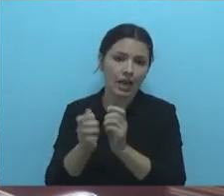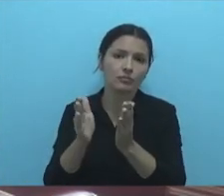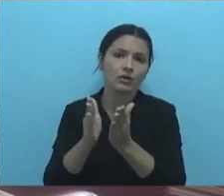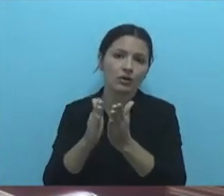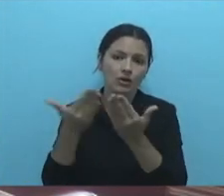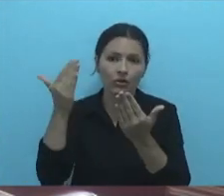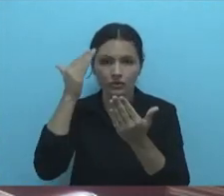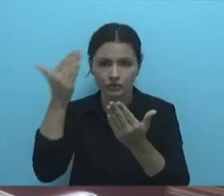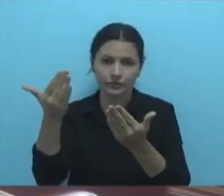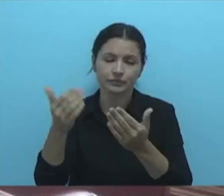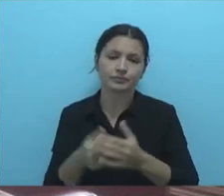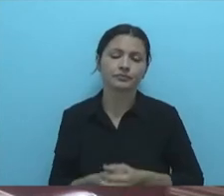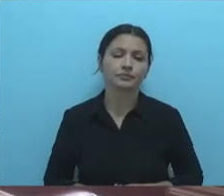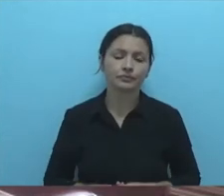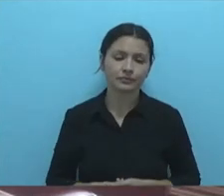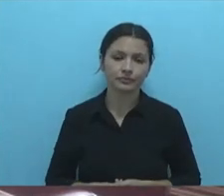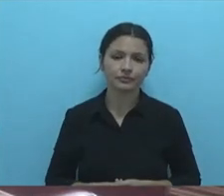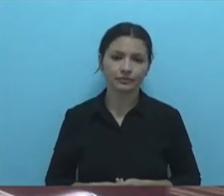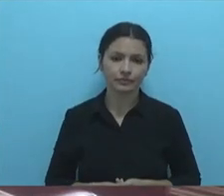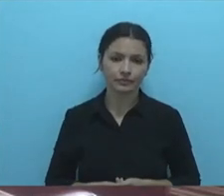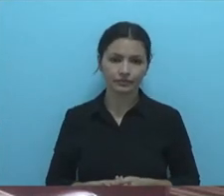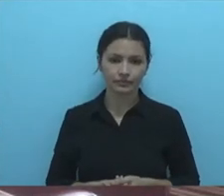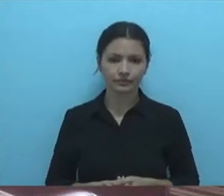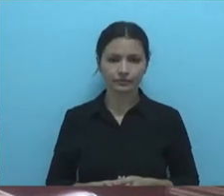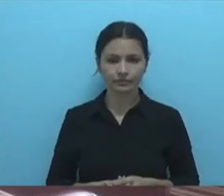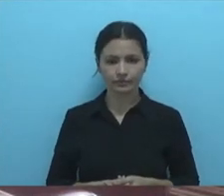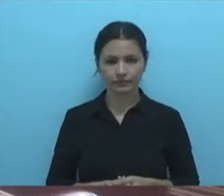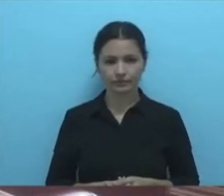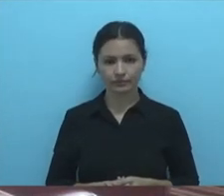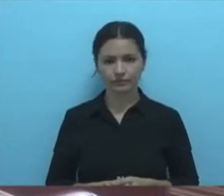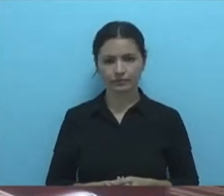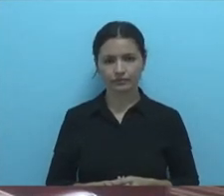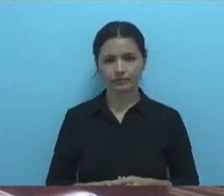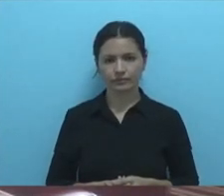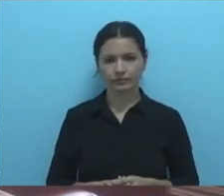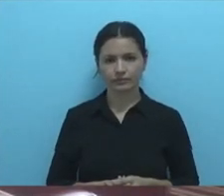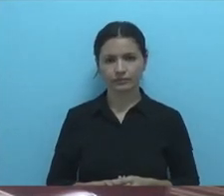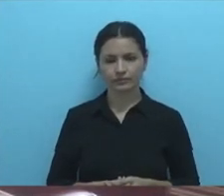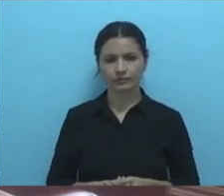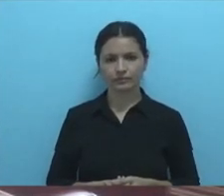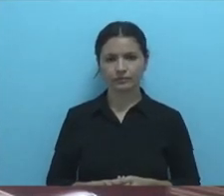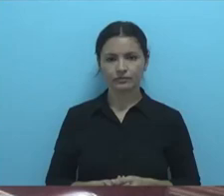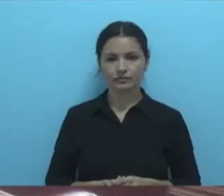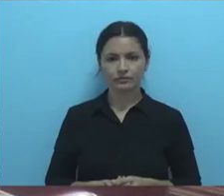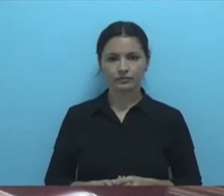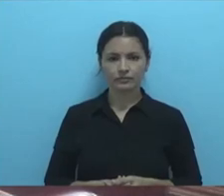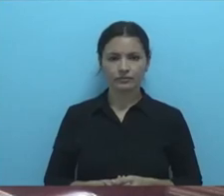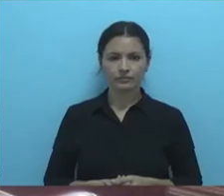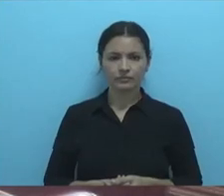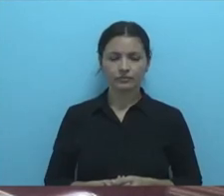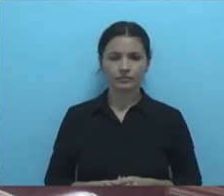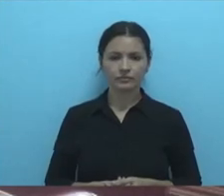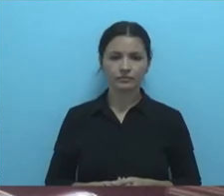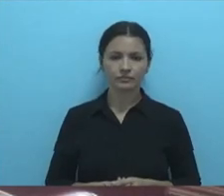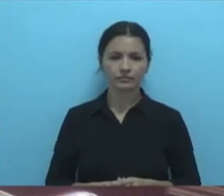participación de 18 los jóvenes en derechos activos políticos de 18 a 21 años lo que escribe